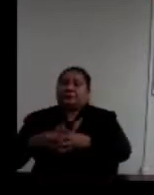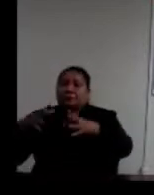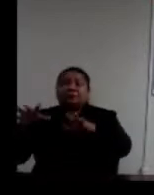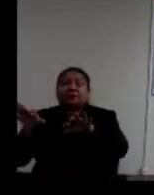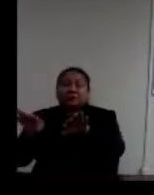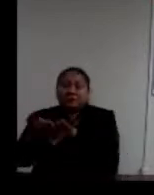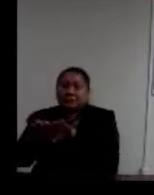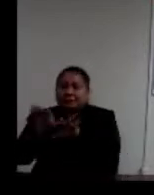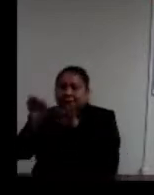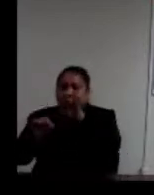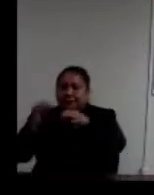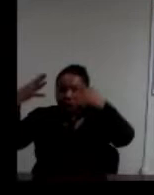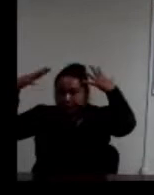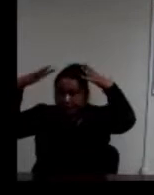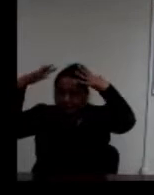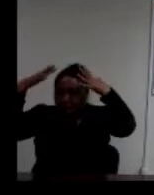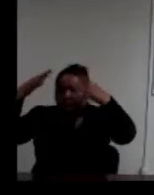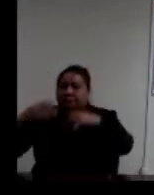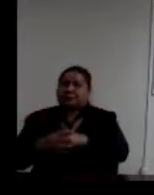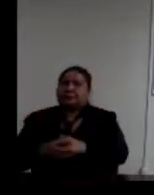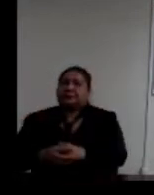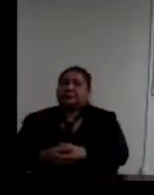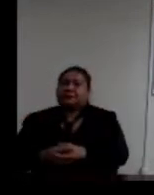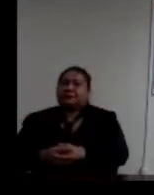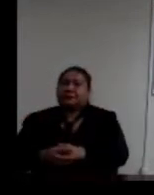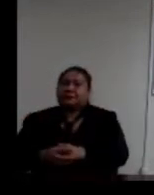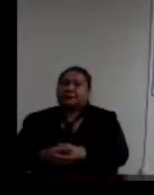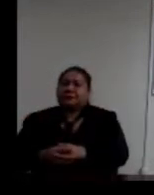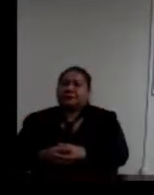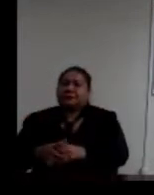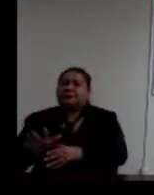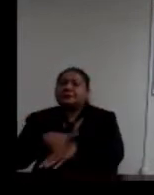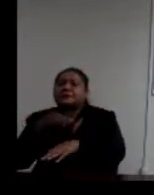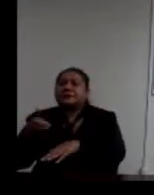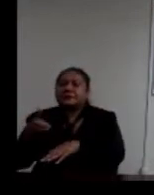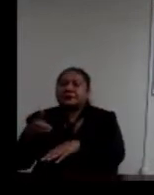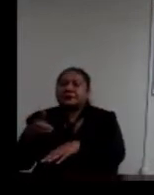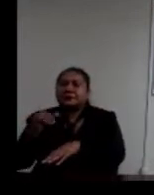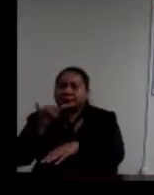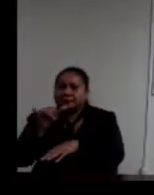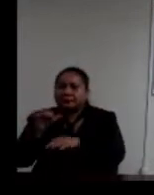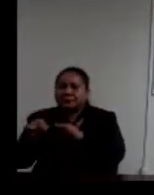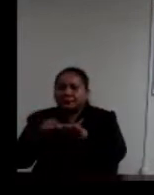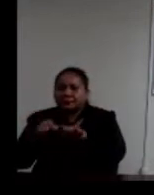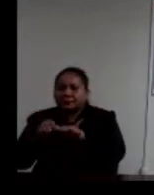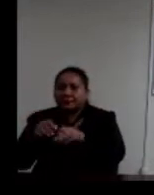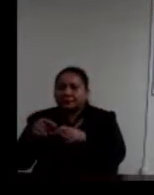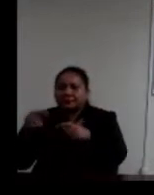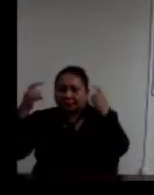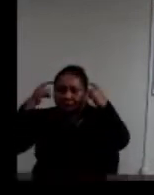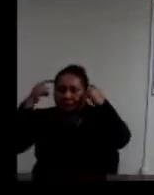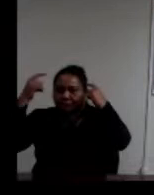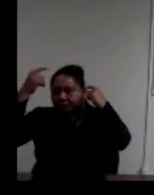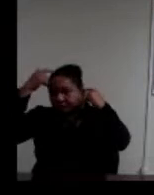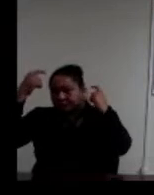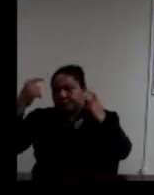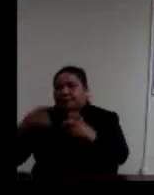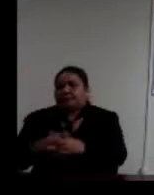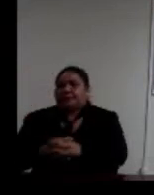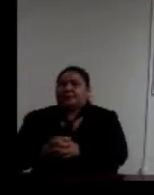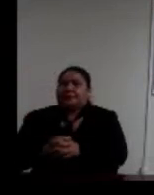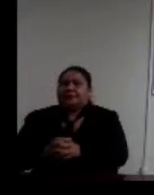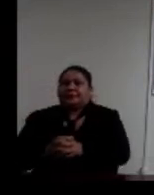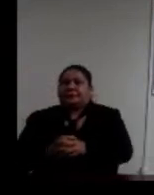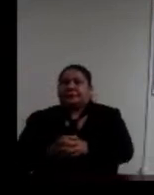cerebro? Aquí por eso les digo, vamos a entendernos. ¿Por qué? Porque si existen descargas en este centro,